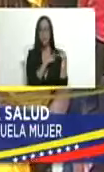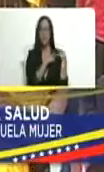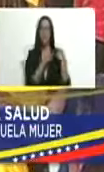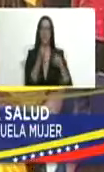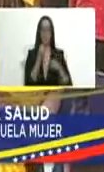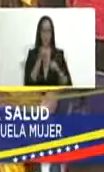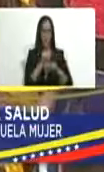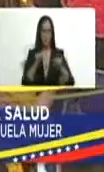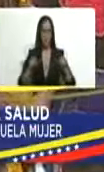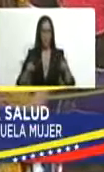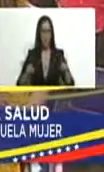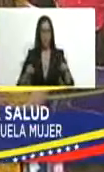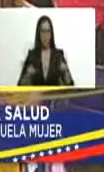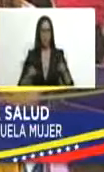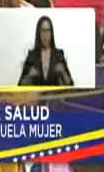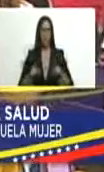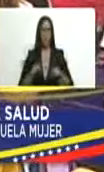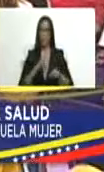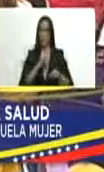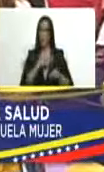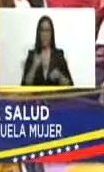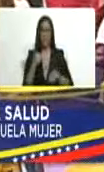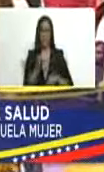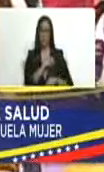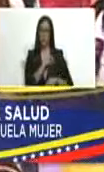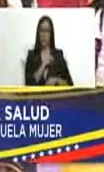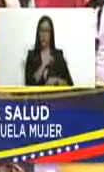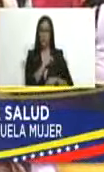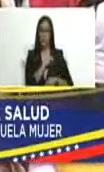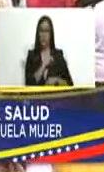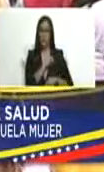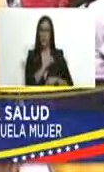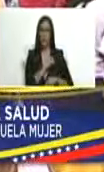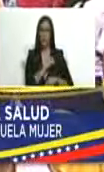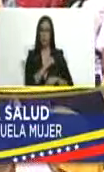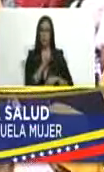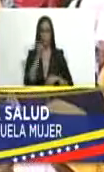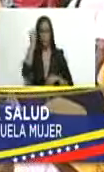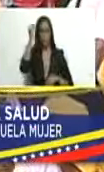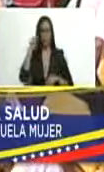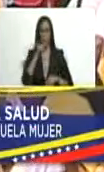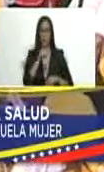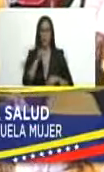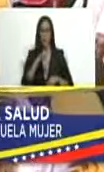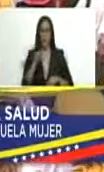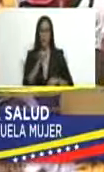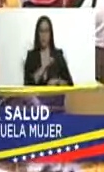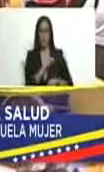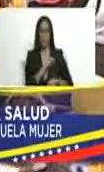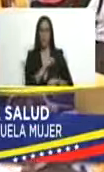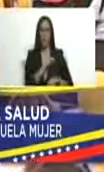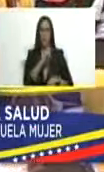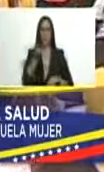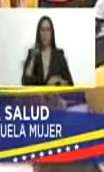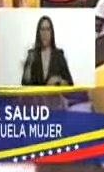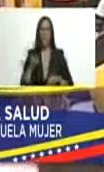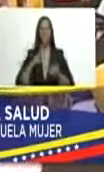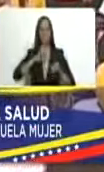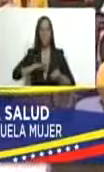ustedes. No las quiero asustar. Yo creo que ustedes no se asustan. Ustedes están